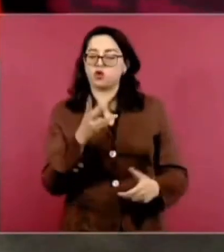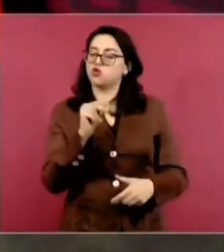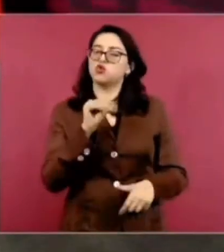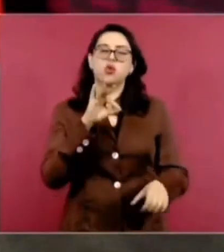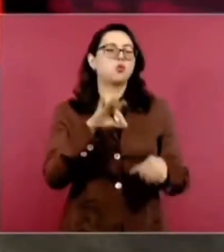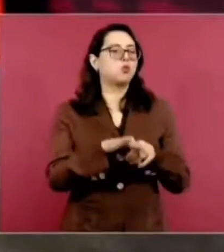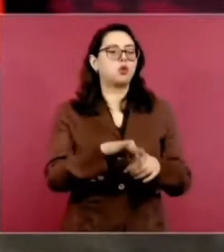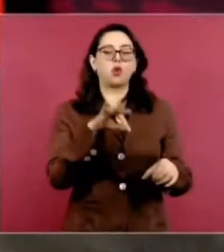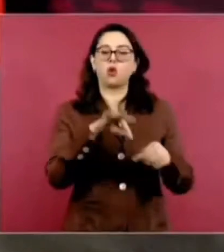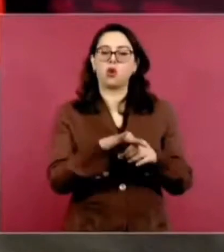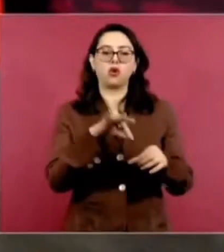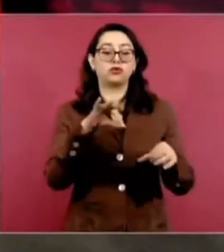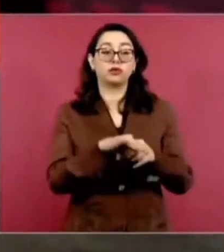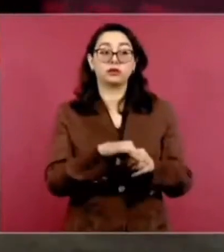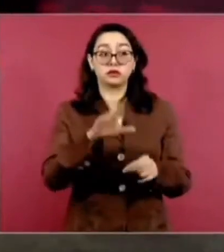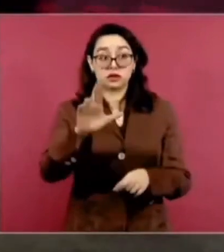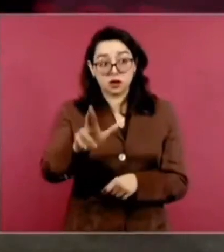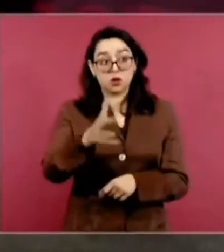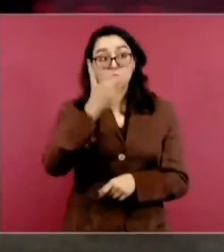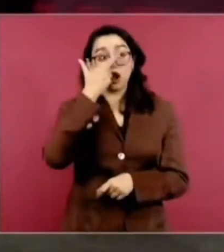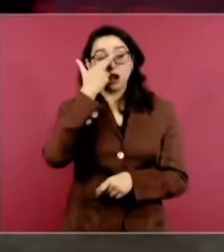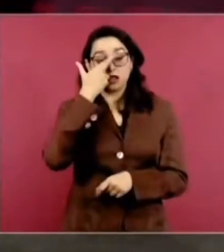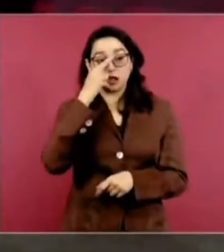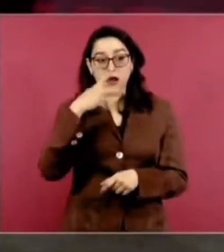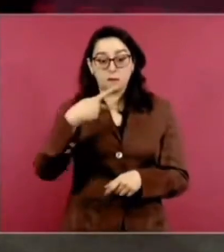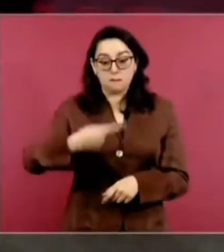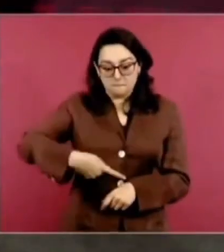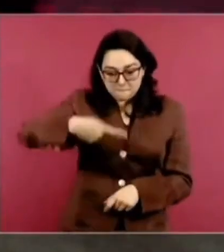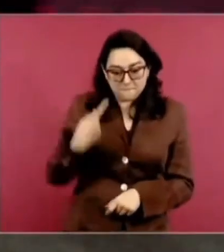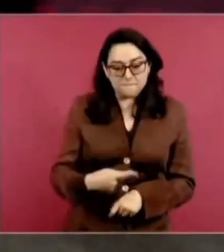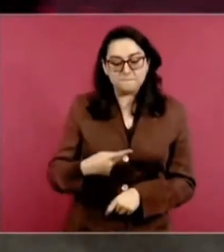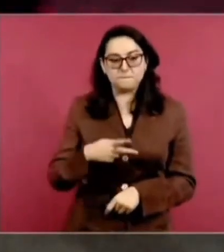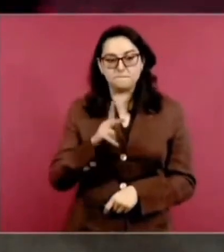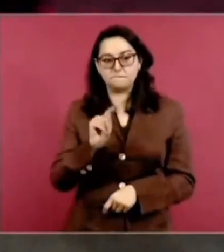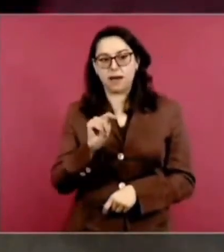a su patria no quiere a su madre.